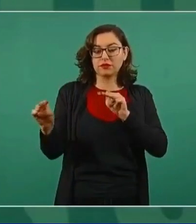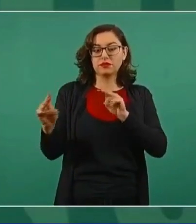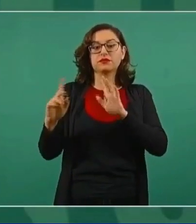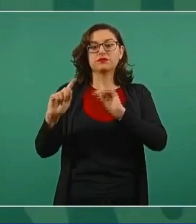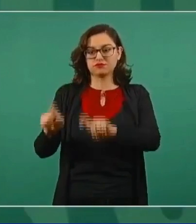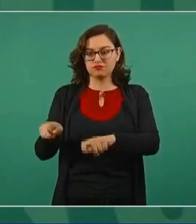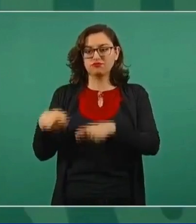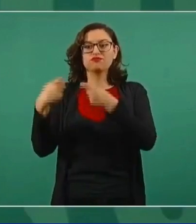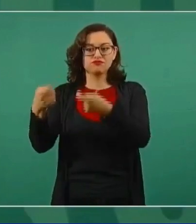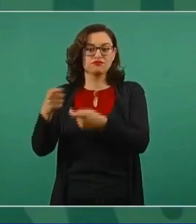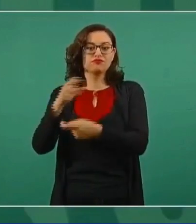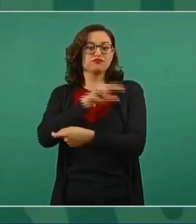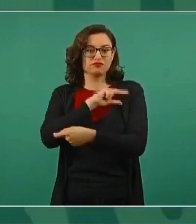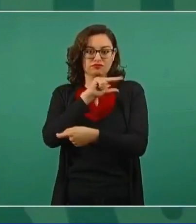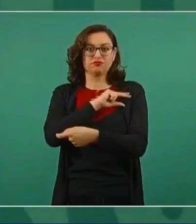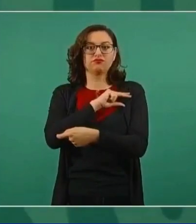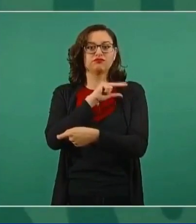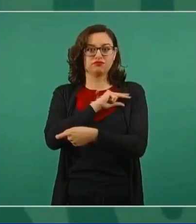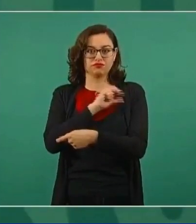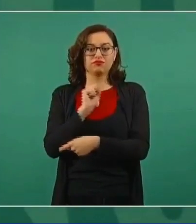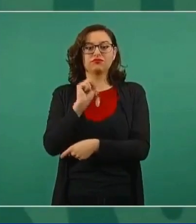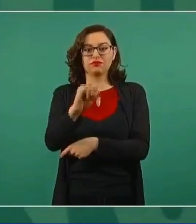concesionados a una empresa particular,